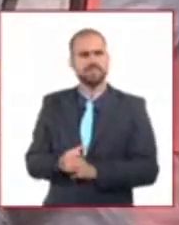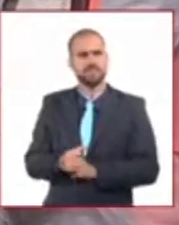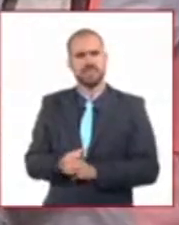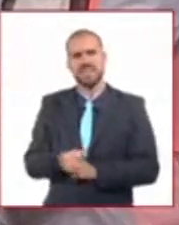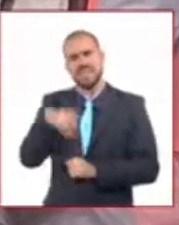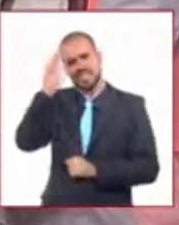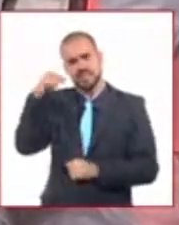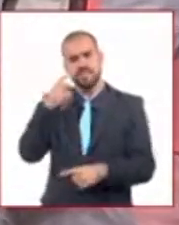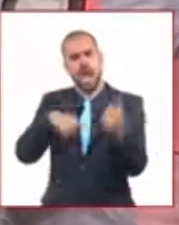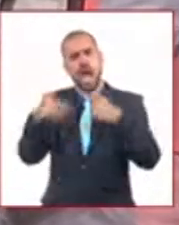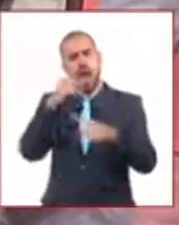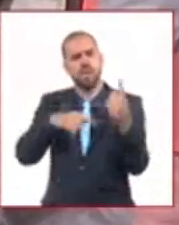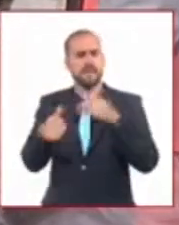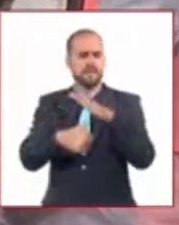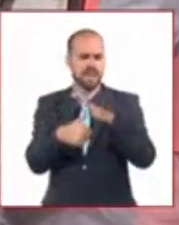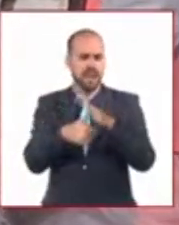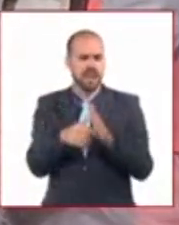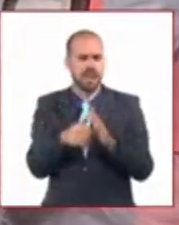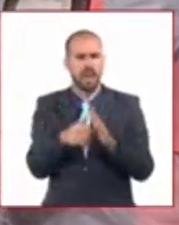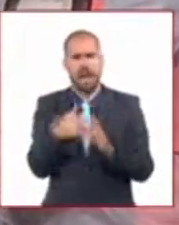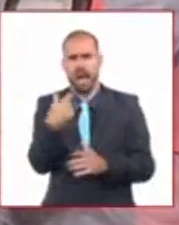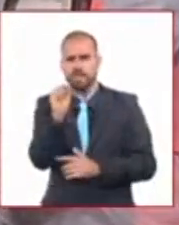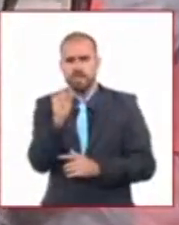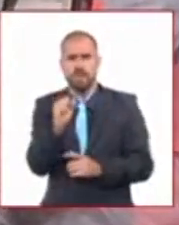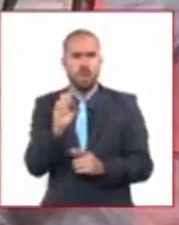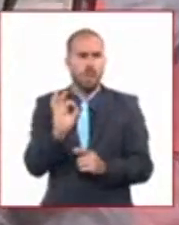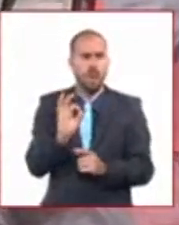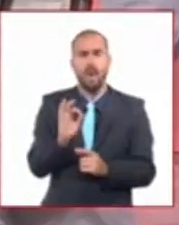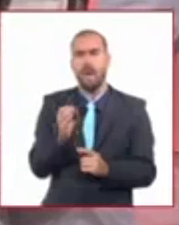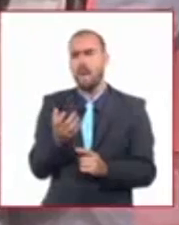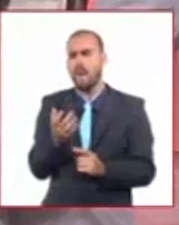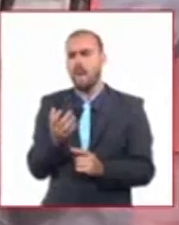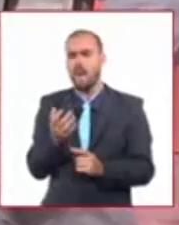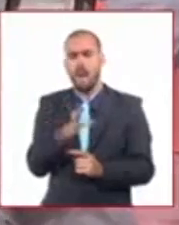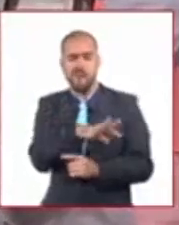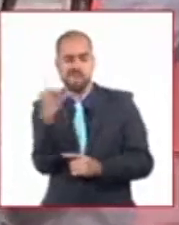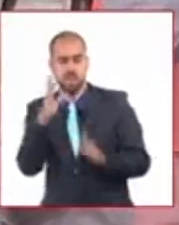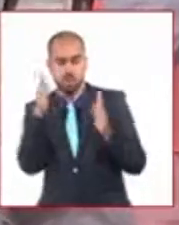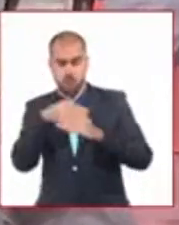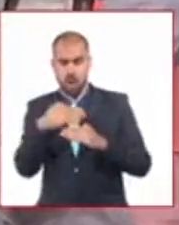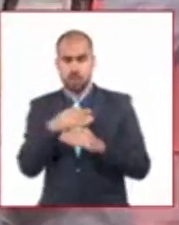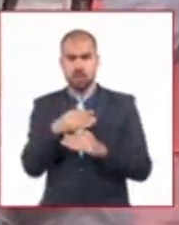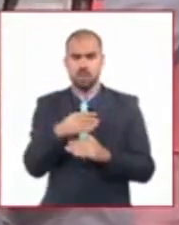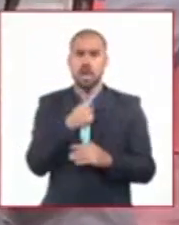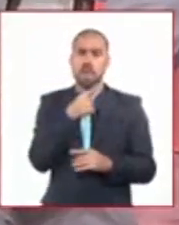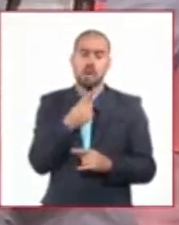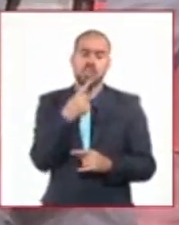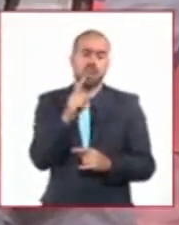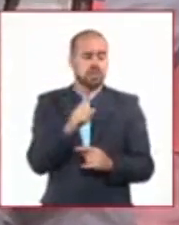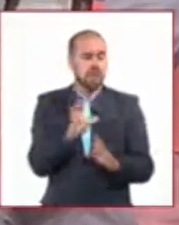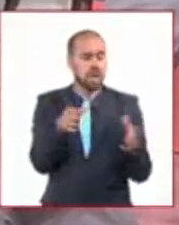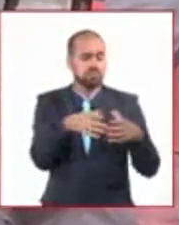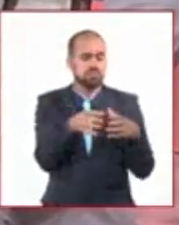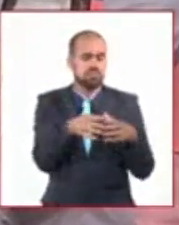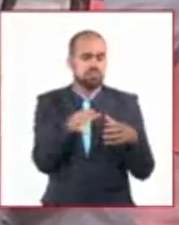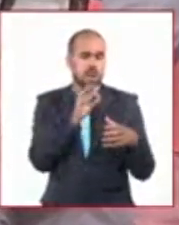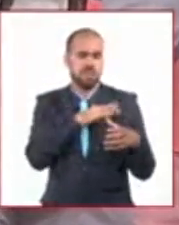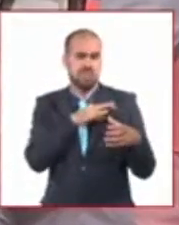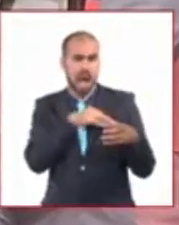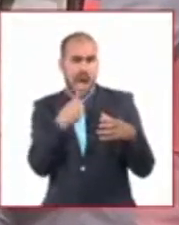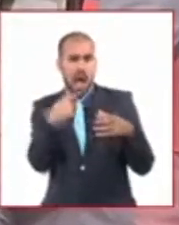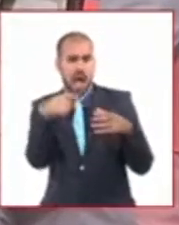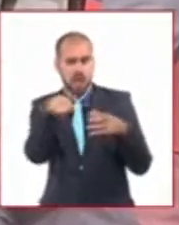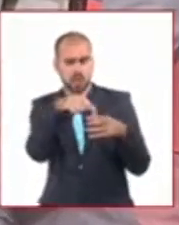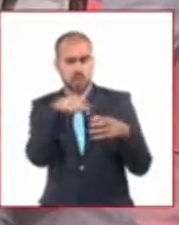estado o de gobierno porque a veces uno podrá decir bueno una delegación de segundo nivel la representación de las